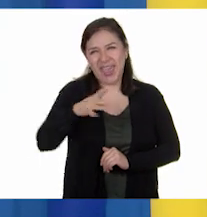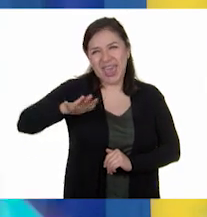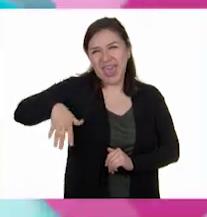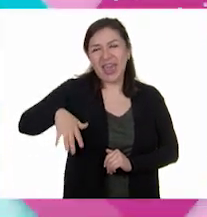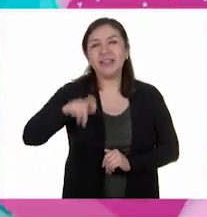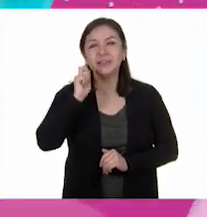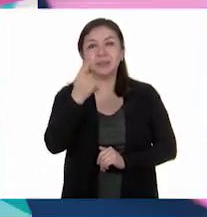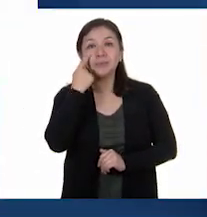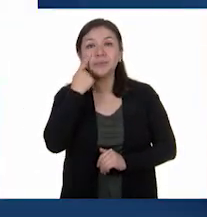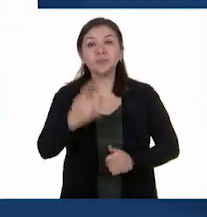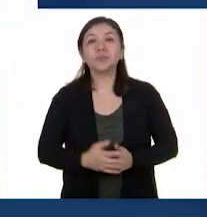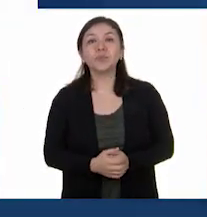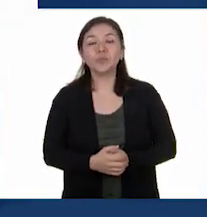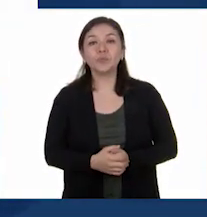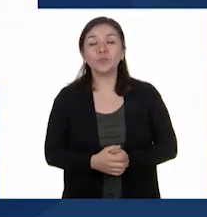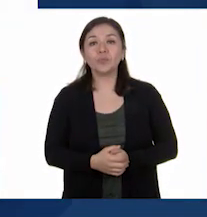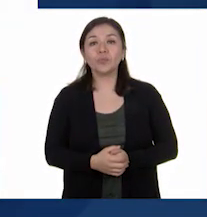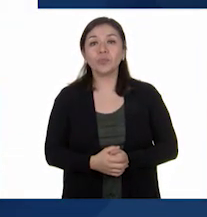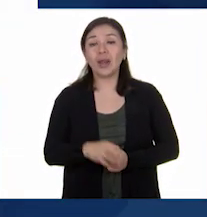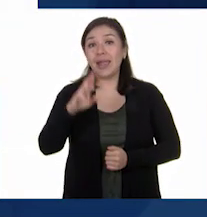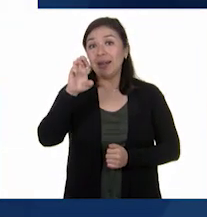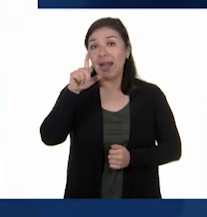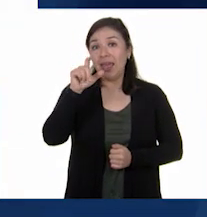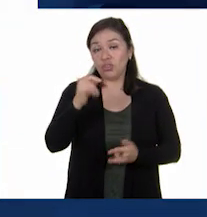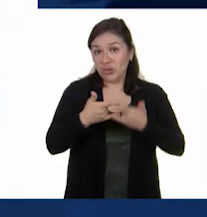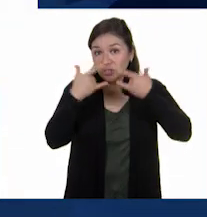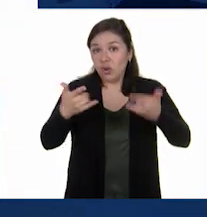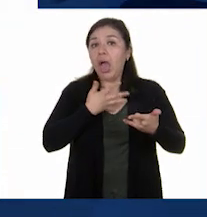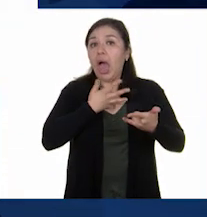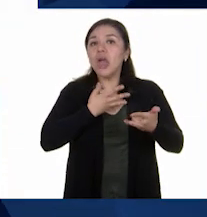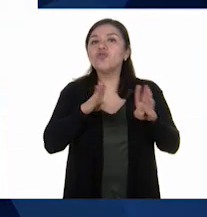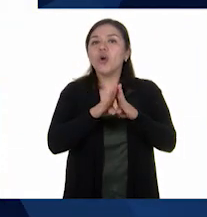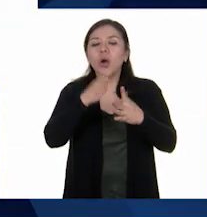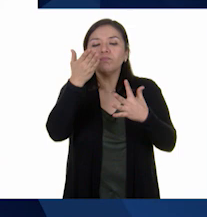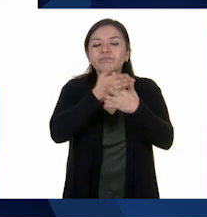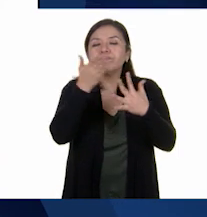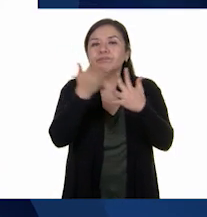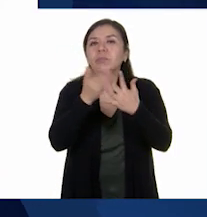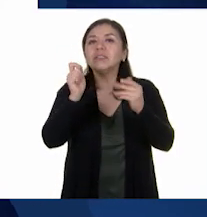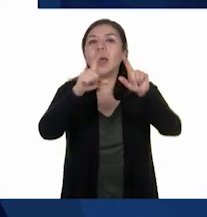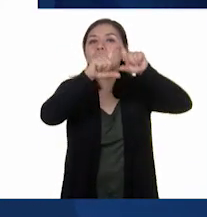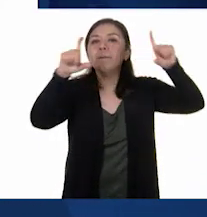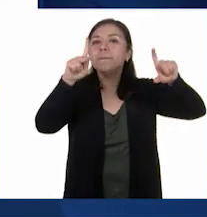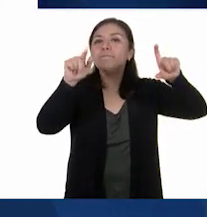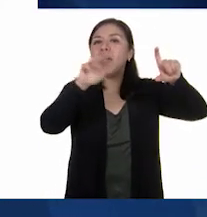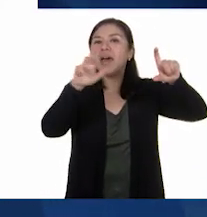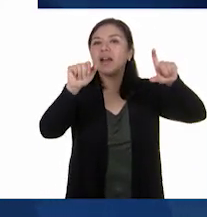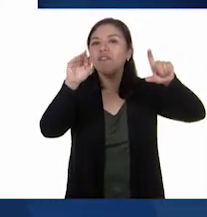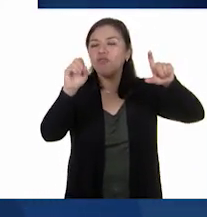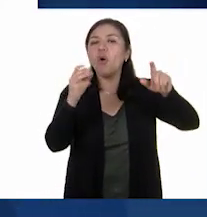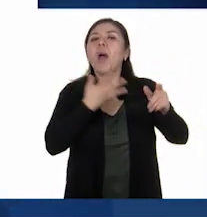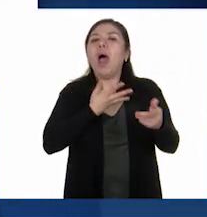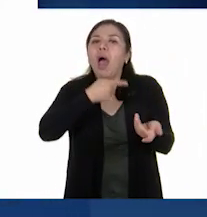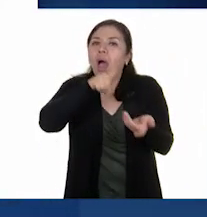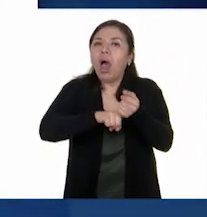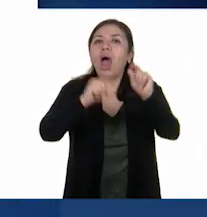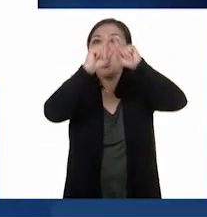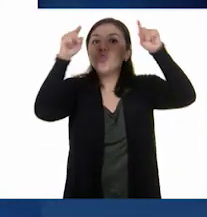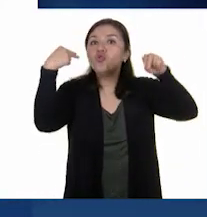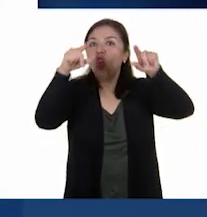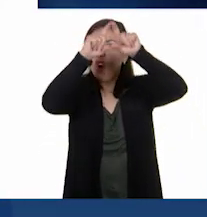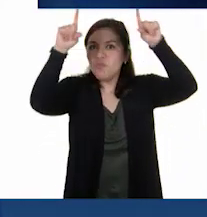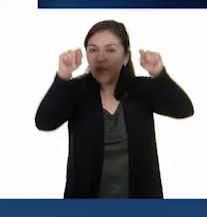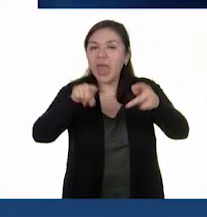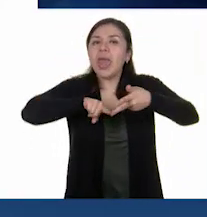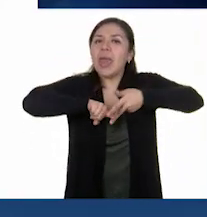momento, los relatos históricos están divididos en párrafos y suelen contar con un título, un